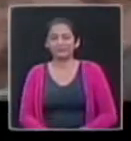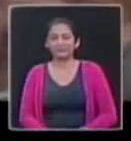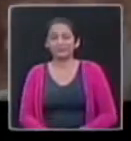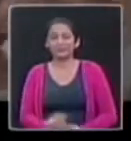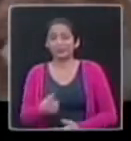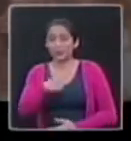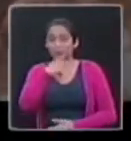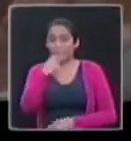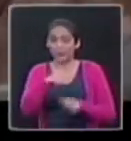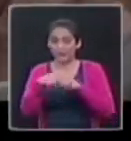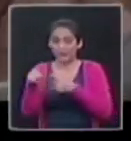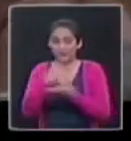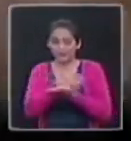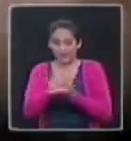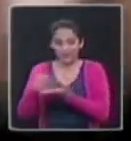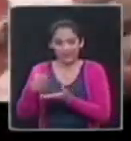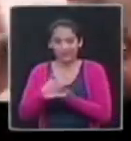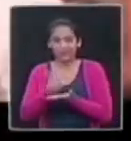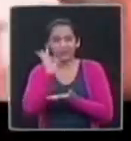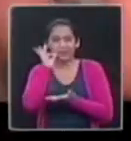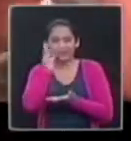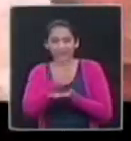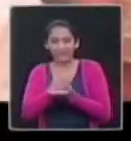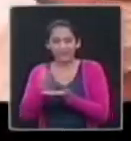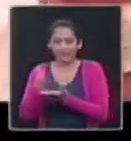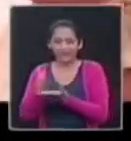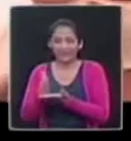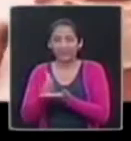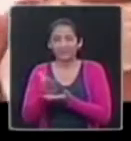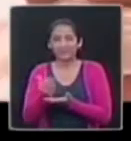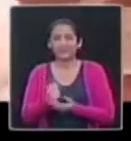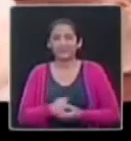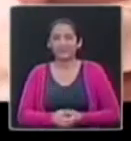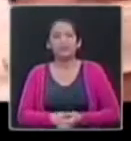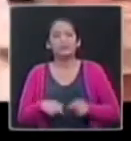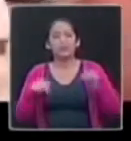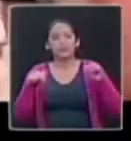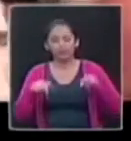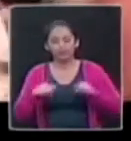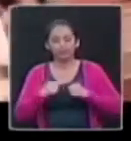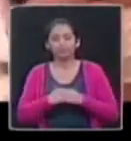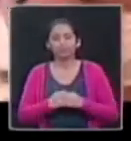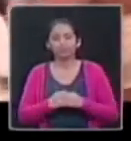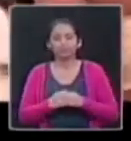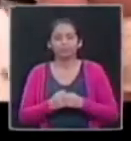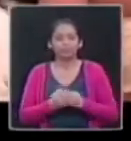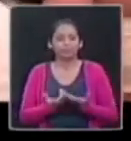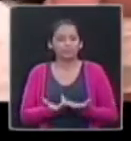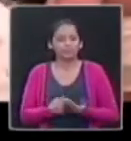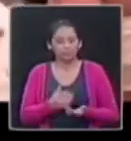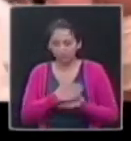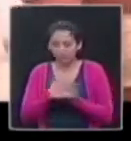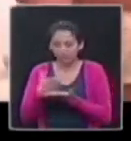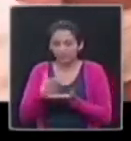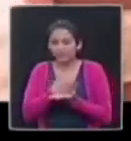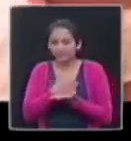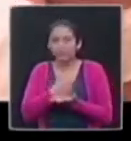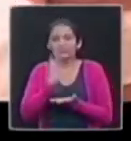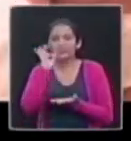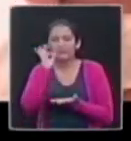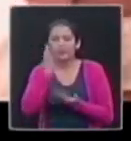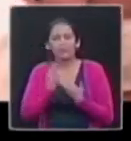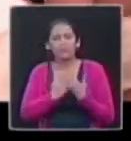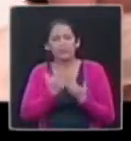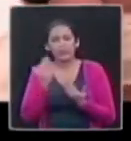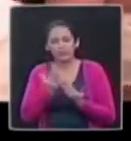deliciosos platos para las mamitas. Hemos hecho para sí mismo, para las mamás, unos platos fáciles justamente porque por su día,